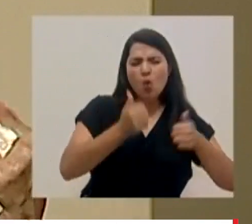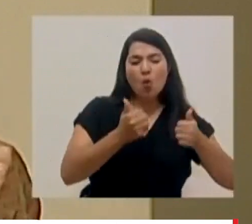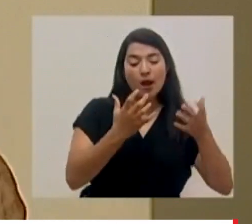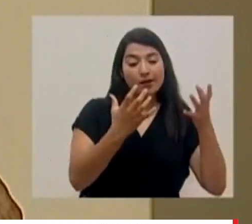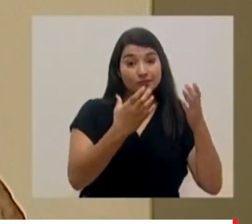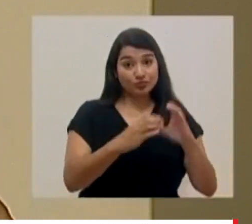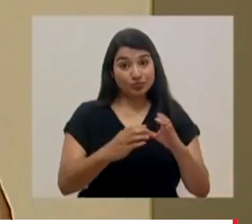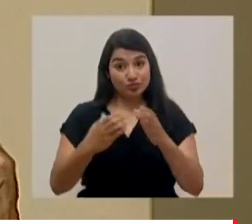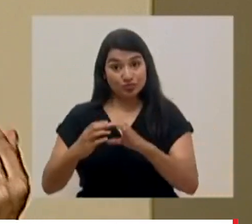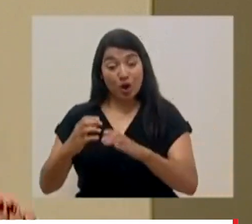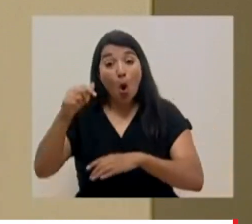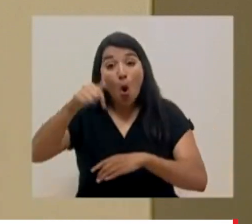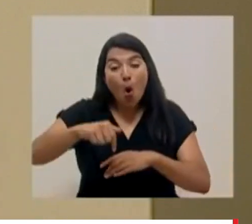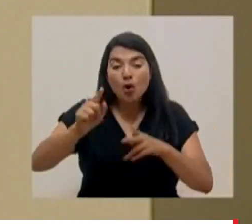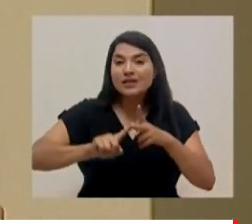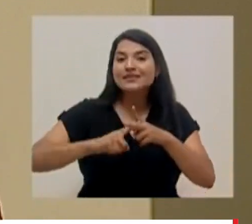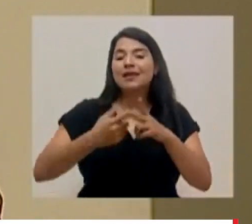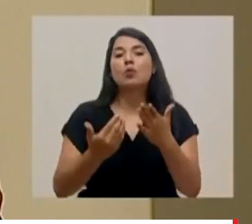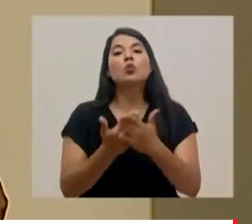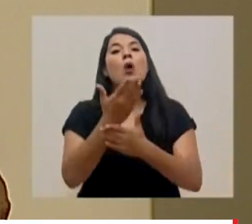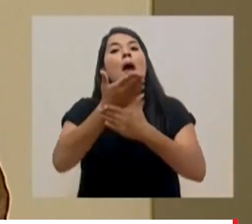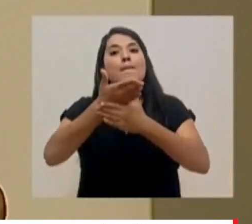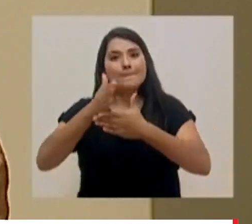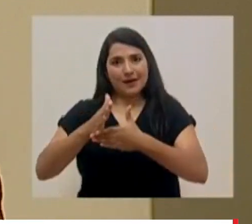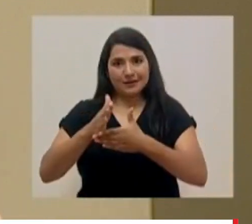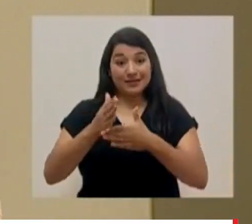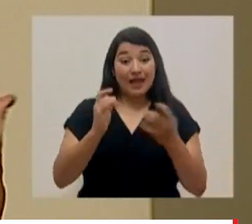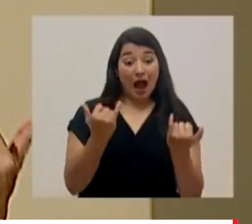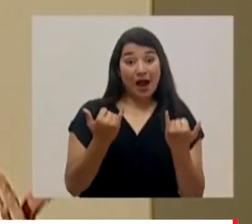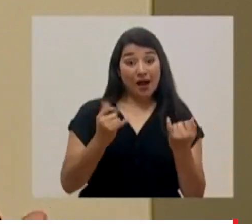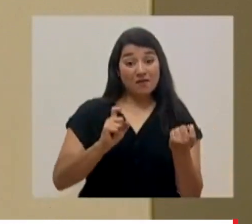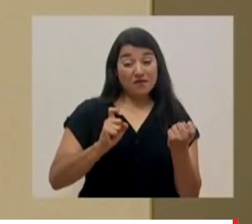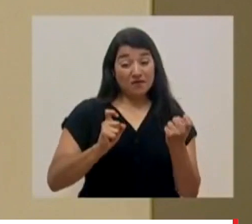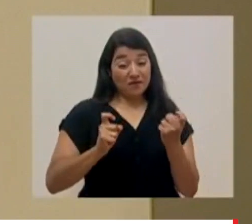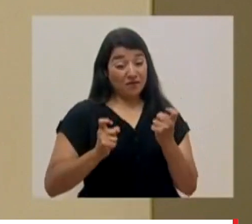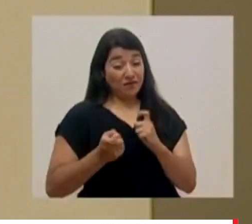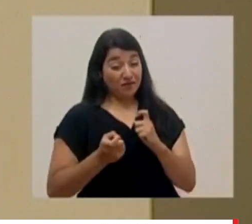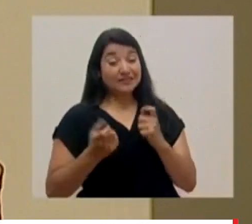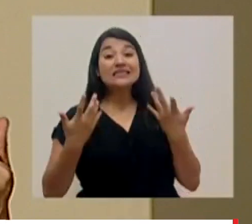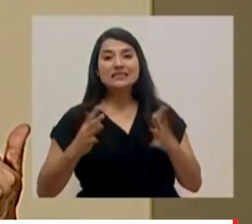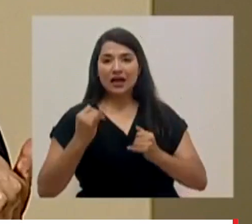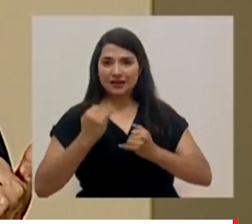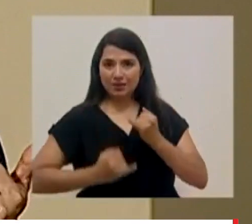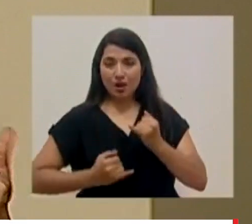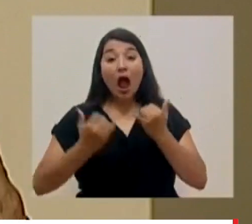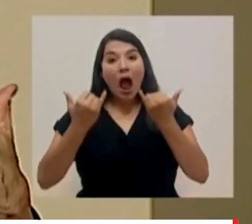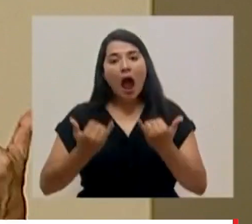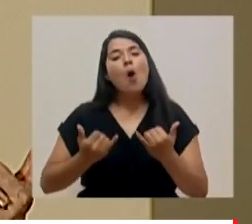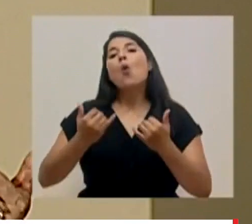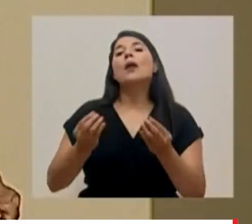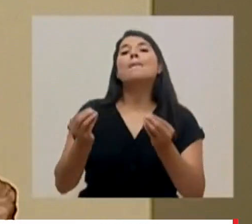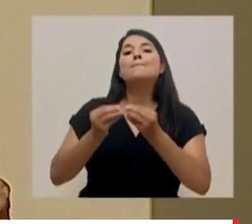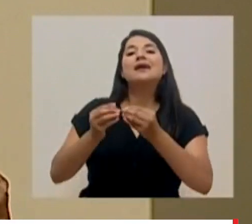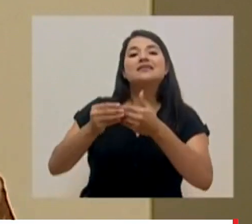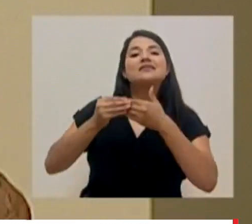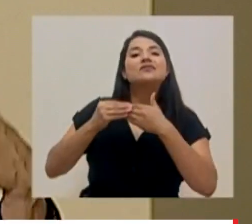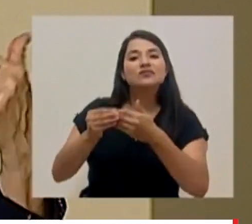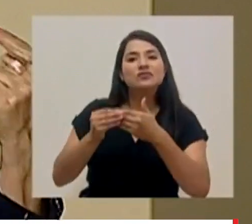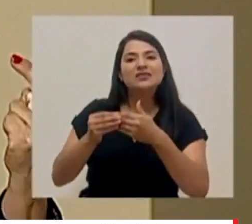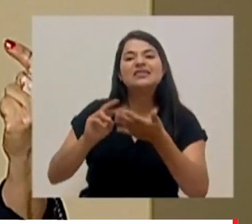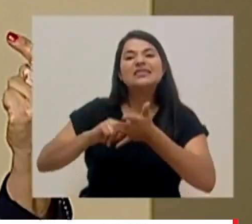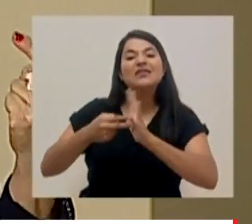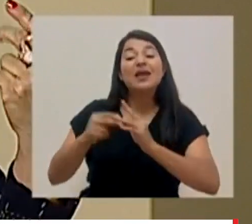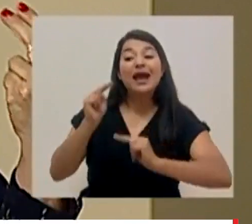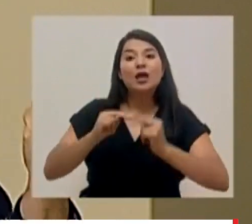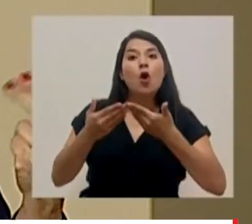una fase donde salimos de la transición y damos proceso a la apertura de gimnasios, otra vez,